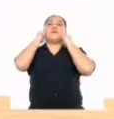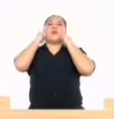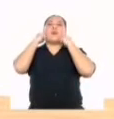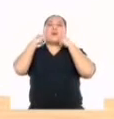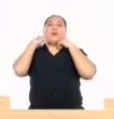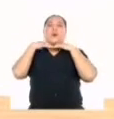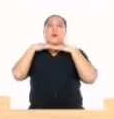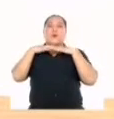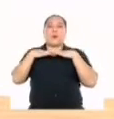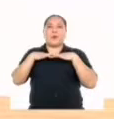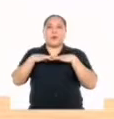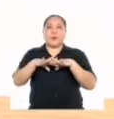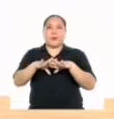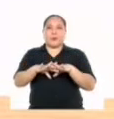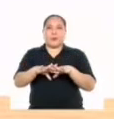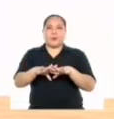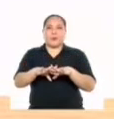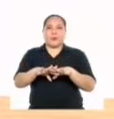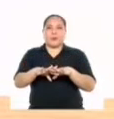Exhalamos.